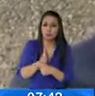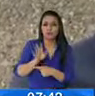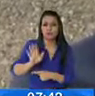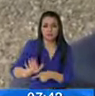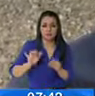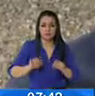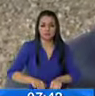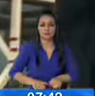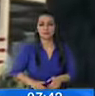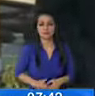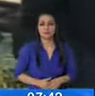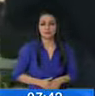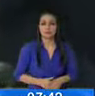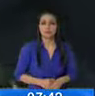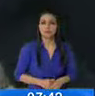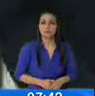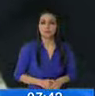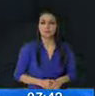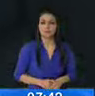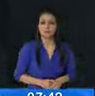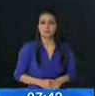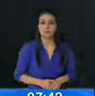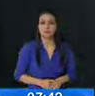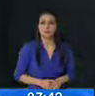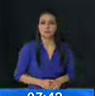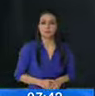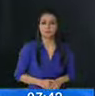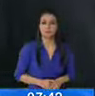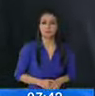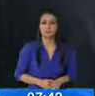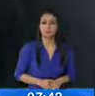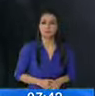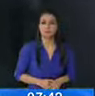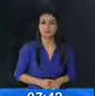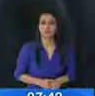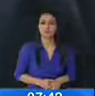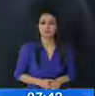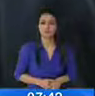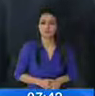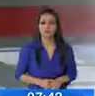seres queridos. En Quito informó Andrea Valarezo.